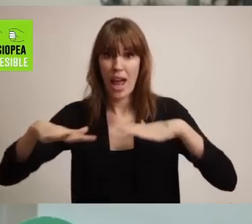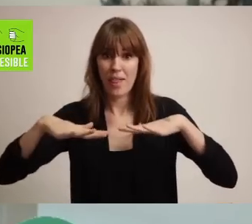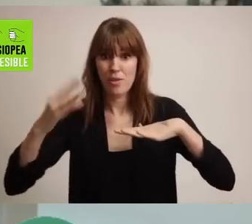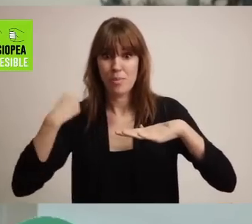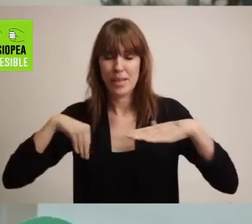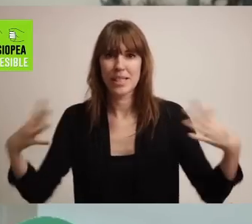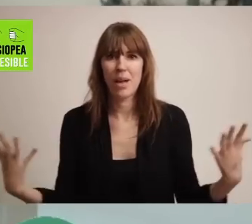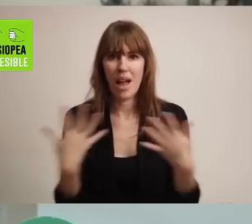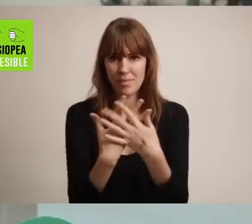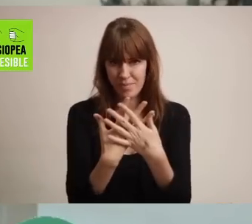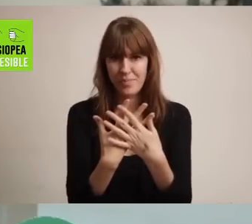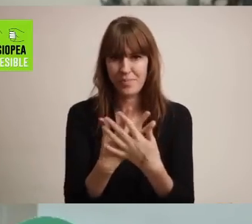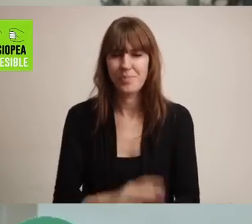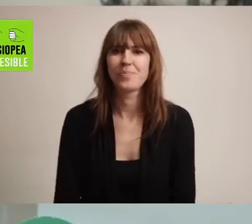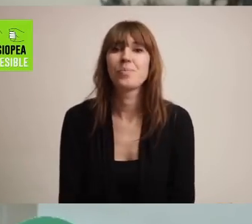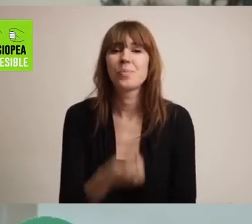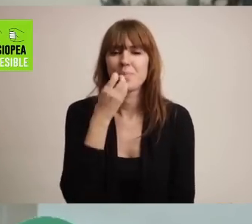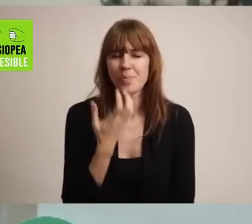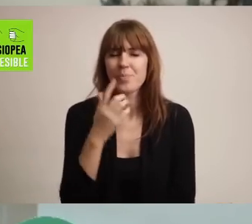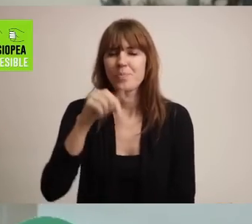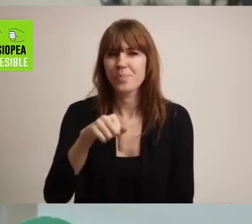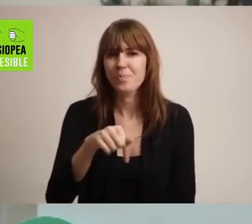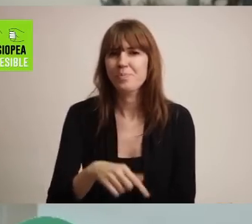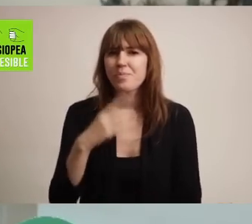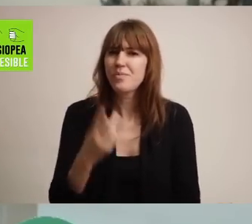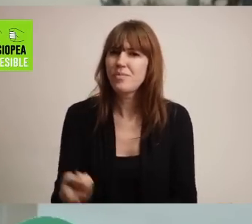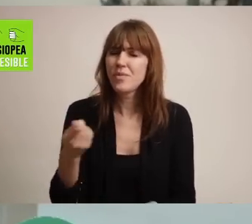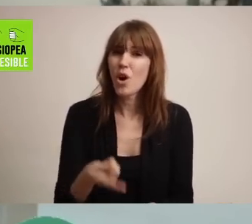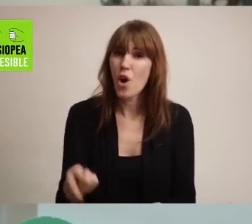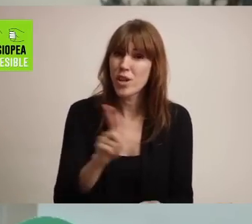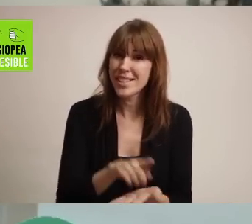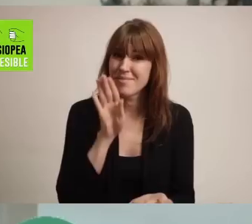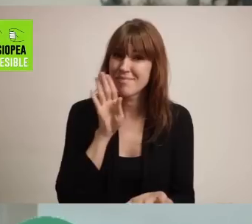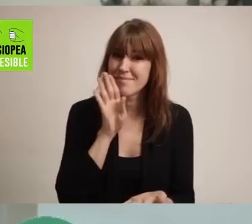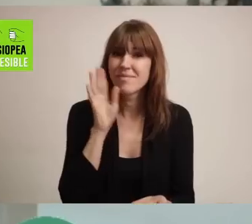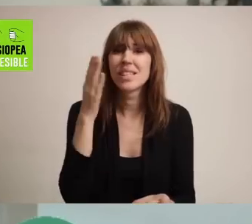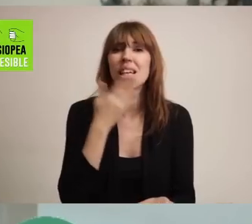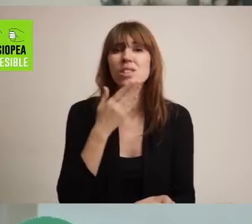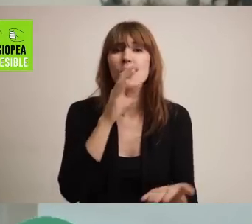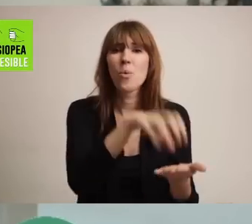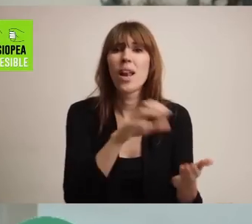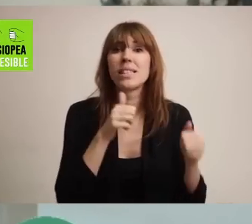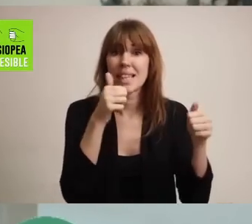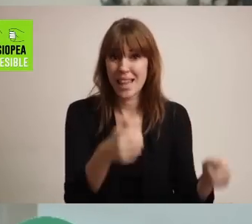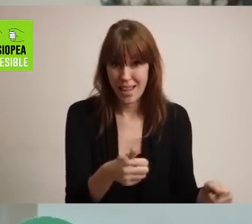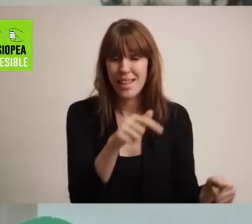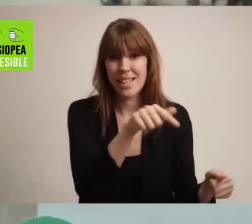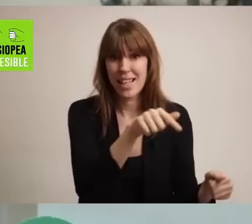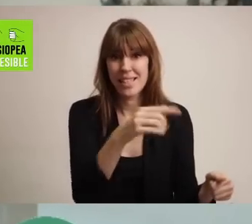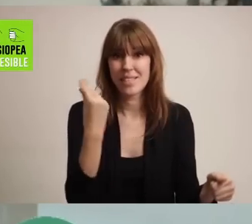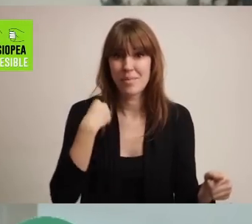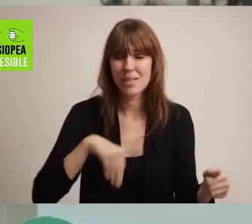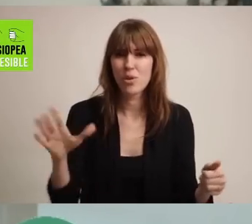dirección. Bien, aquí, volviendo a lo de las escuelas iniciáticas, realizan bien todo este proceso de reconocimiento,